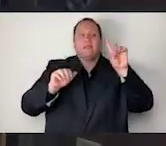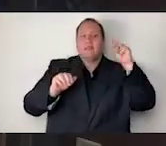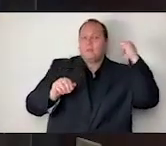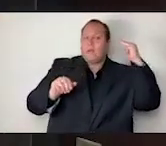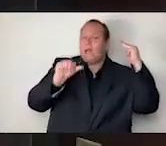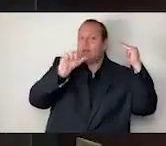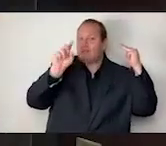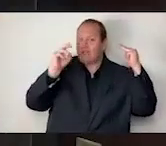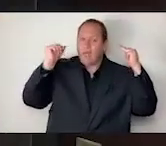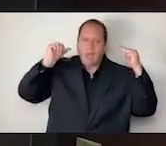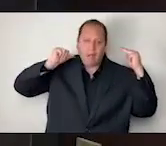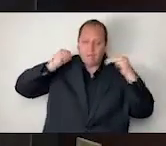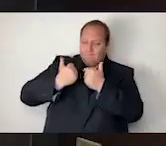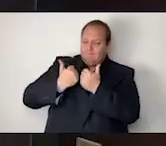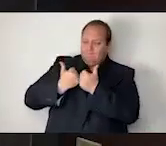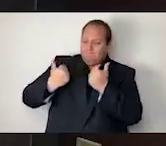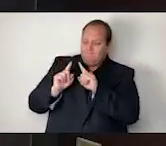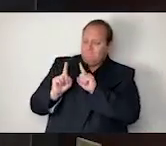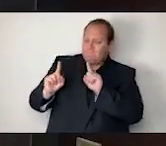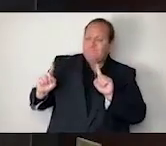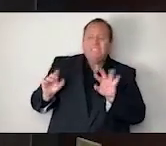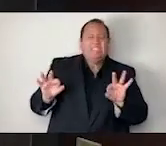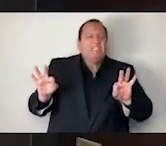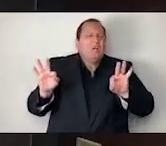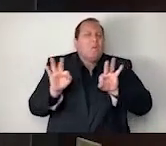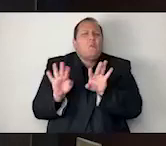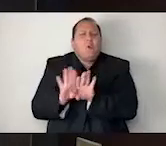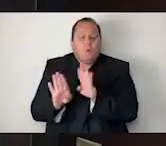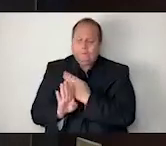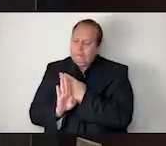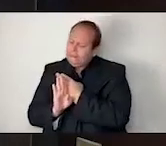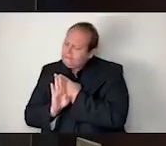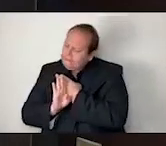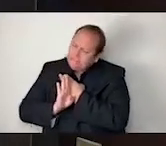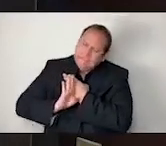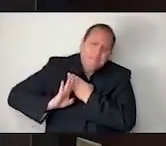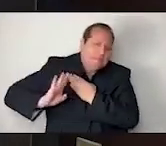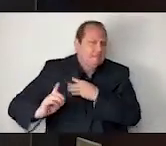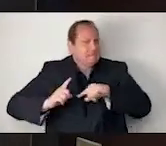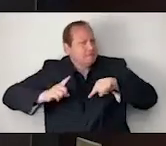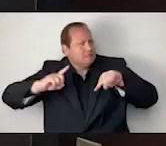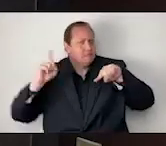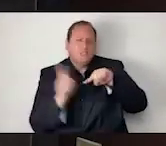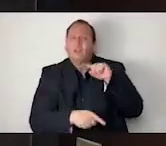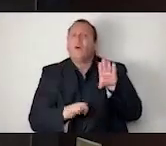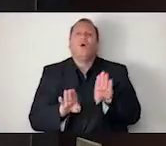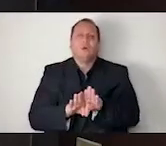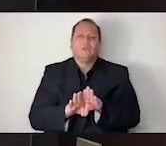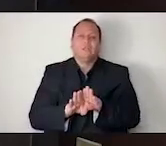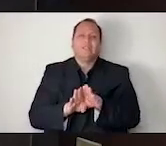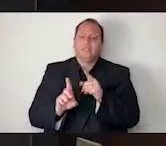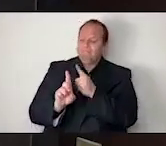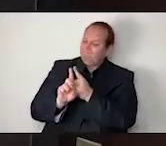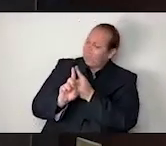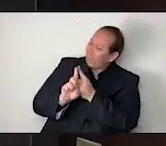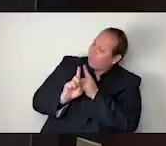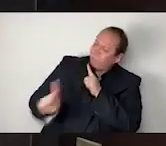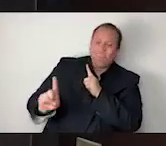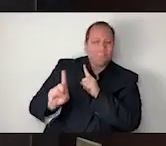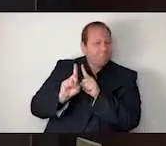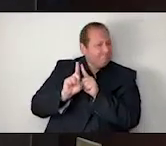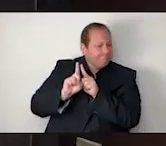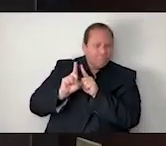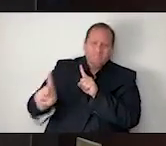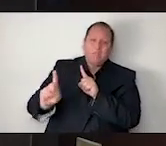contra este virus es la sana distancia aléjense por favor por el amor de dios no se toquen la cara por el amor de dios no vayan a